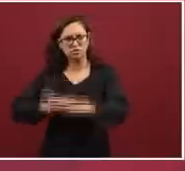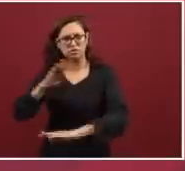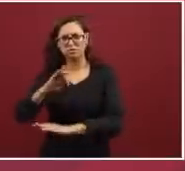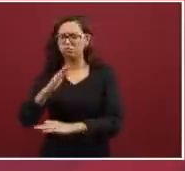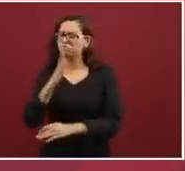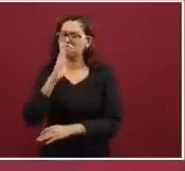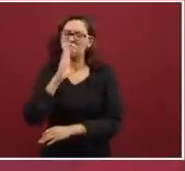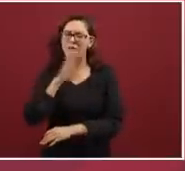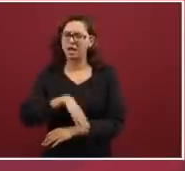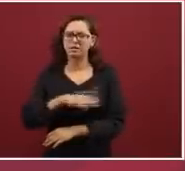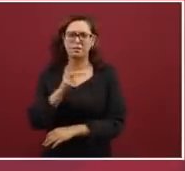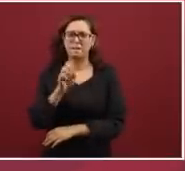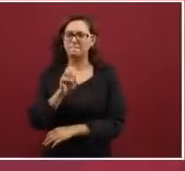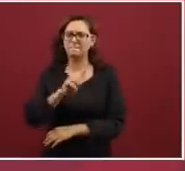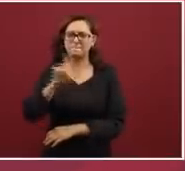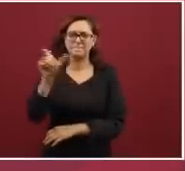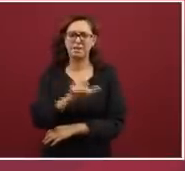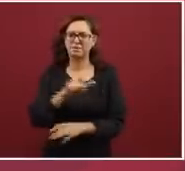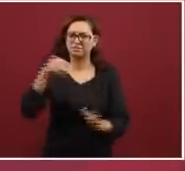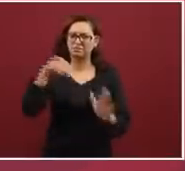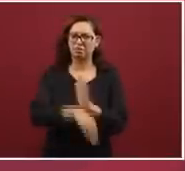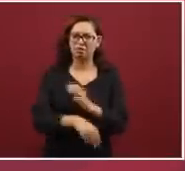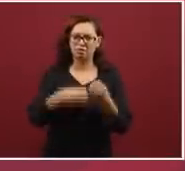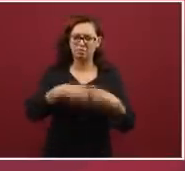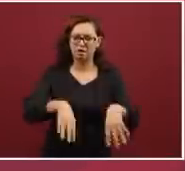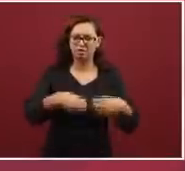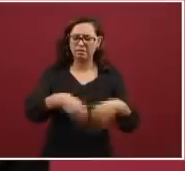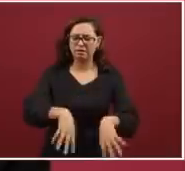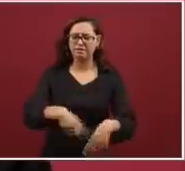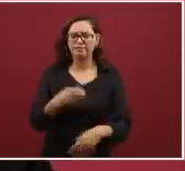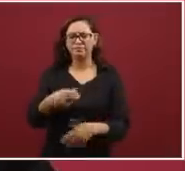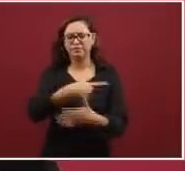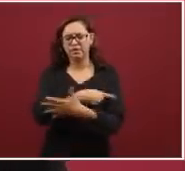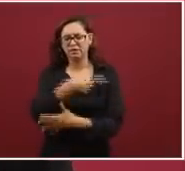Pemex. Todo eso se está